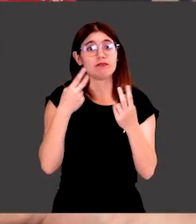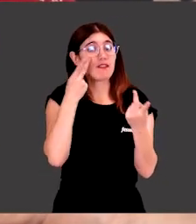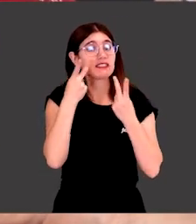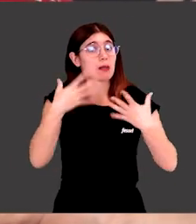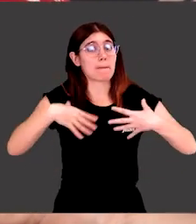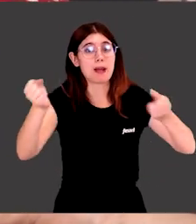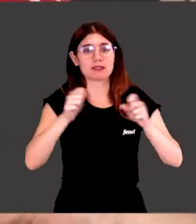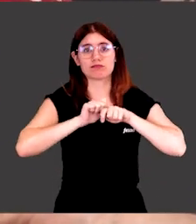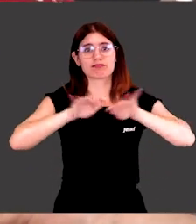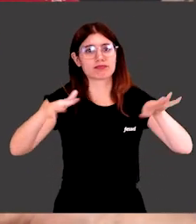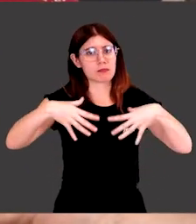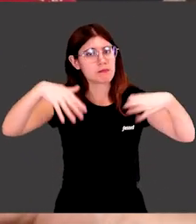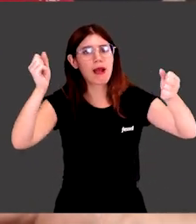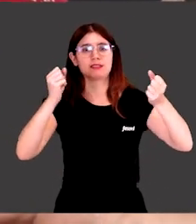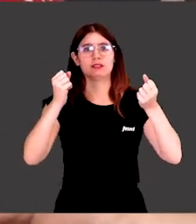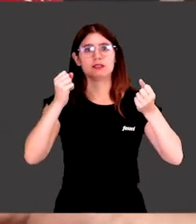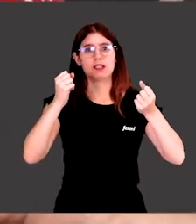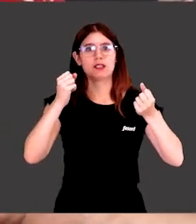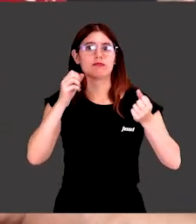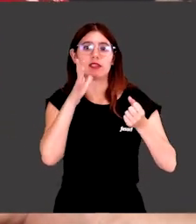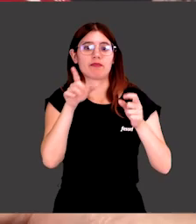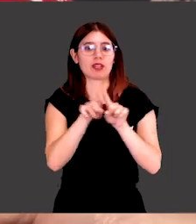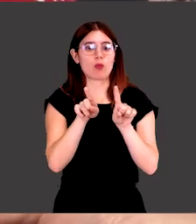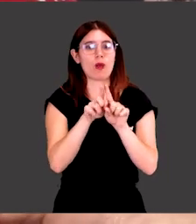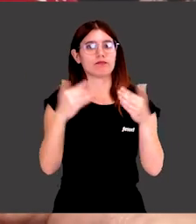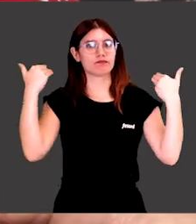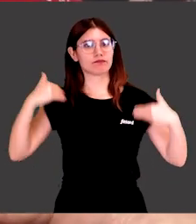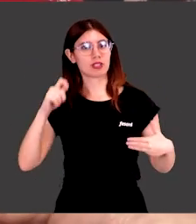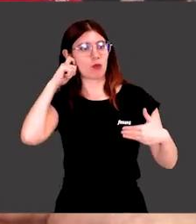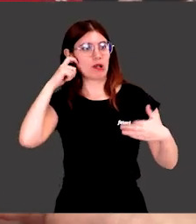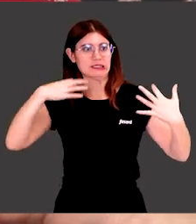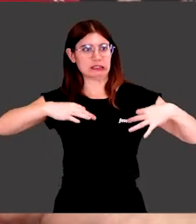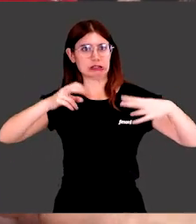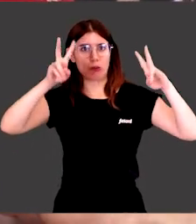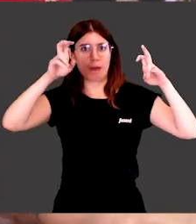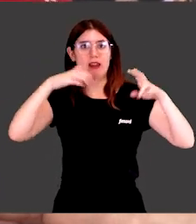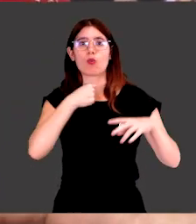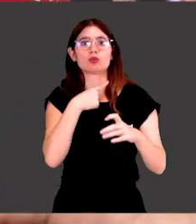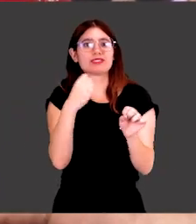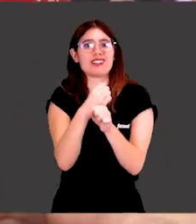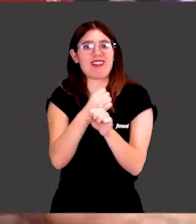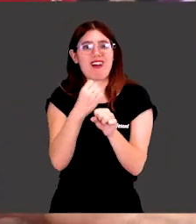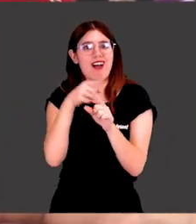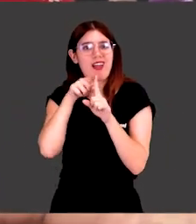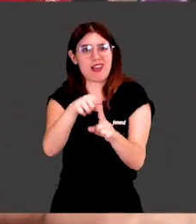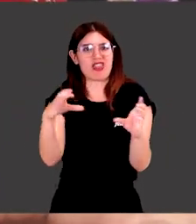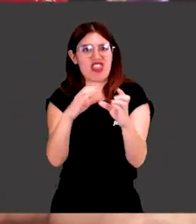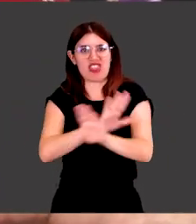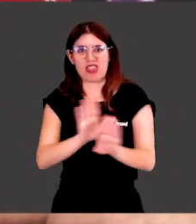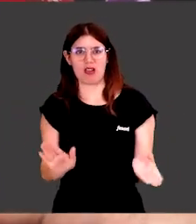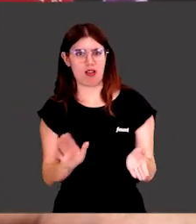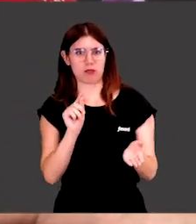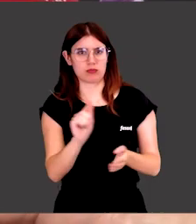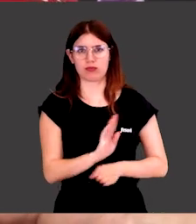que tenemos que darle mayor visibilidad y que tenemos que mostrarnos como lo que somos, mujeres normales, que nos gusta trabajar en esto